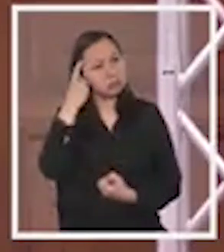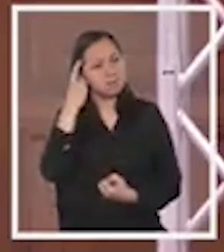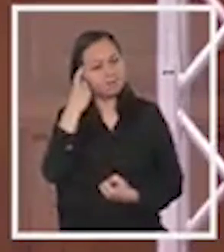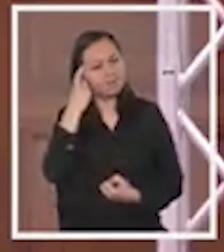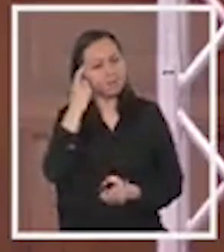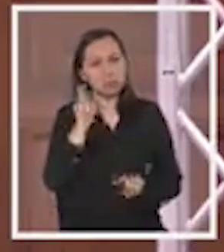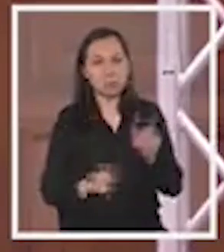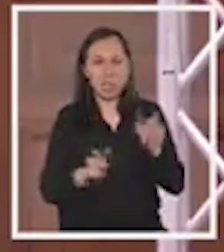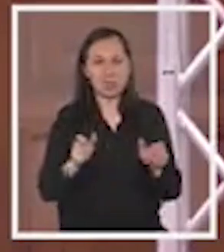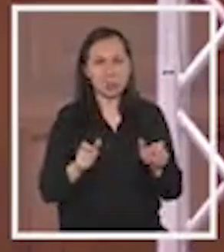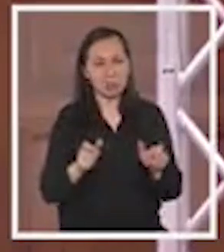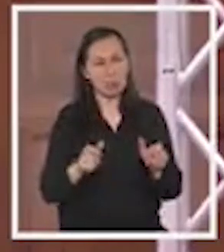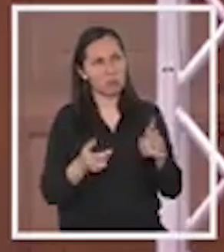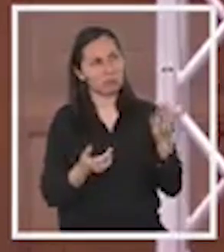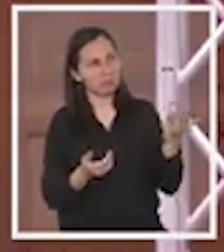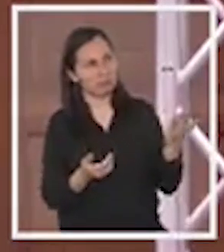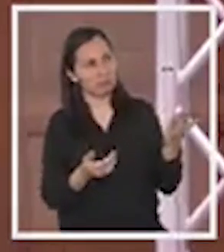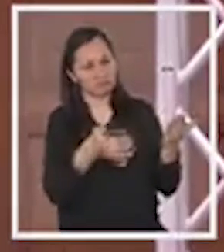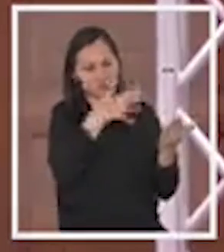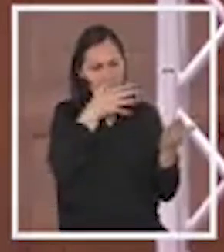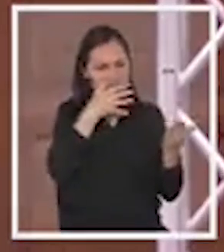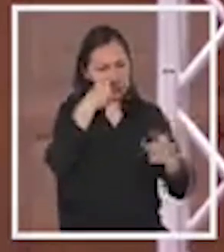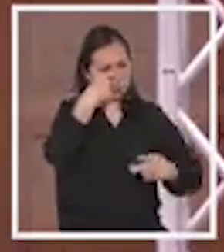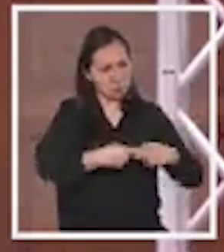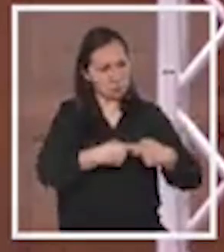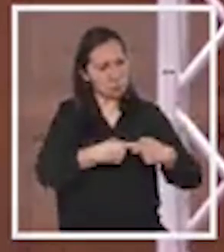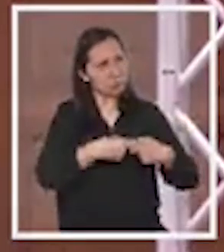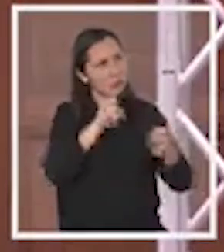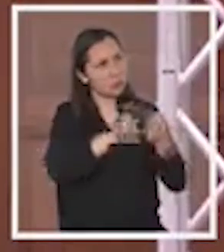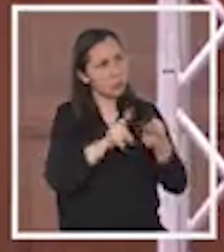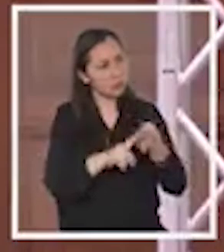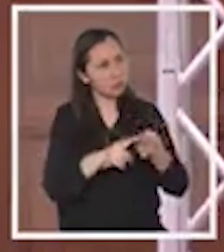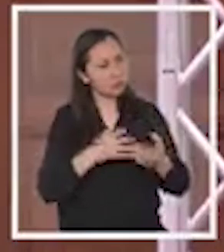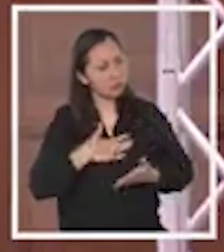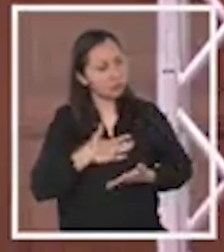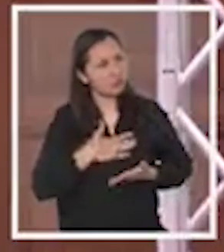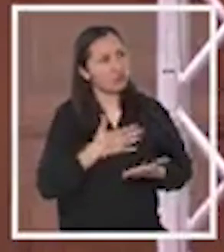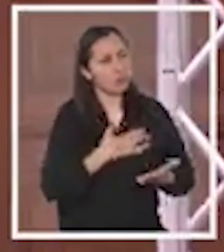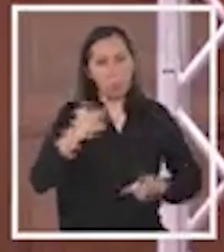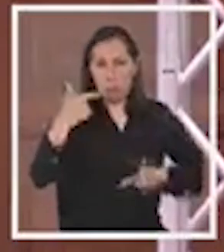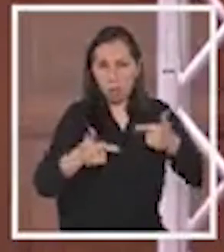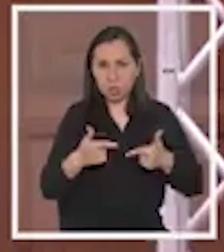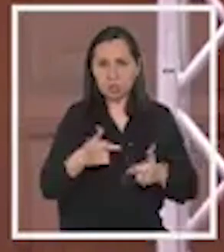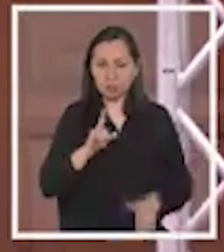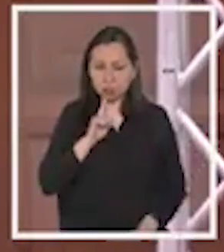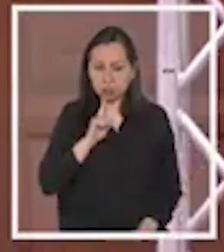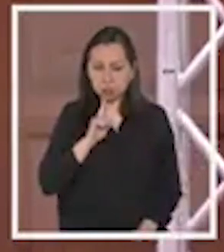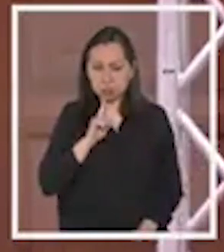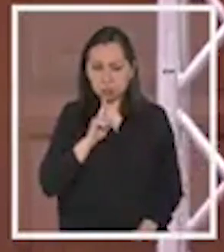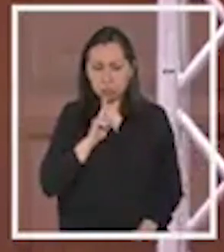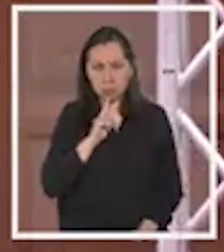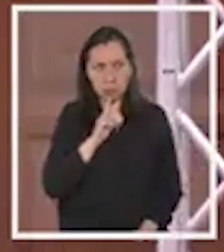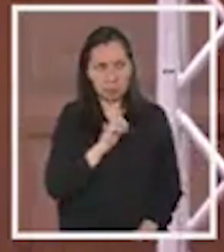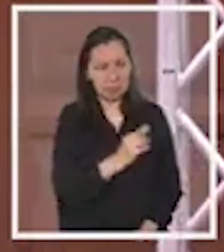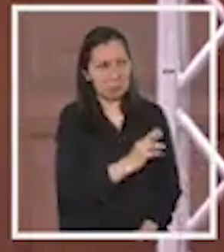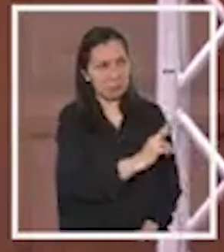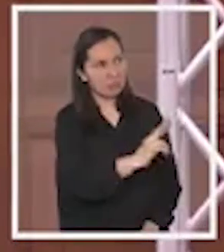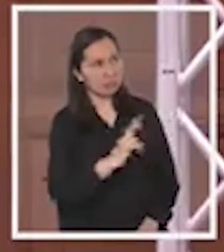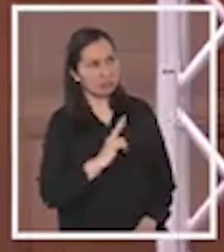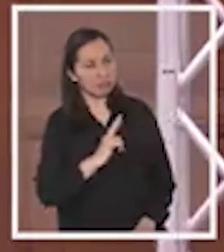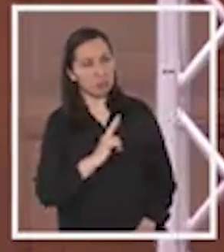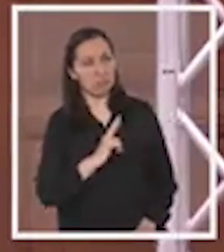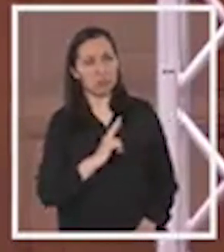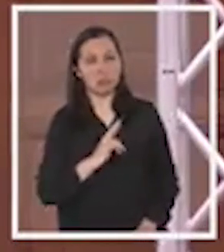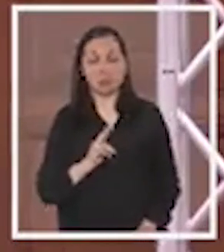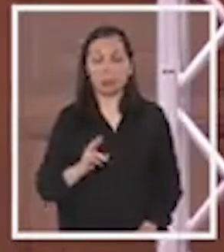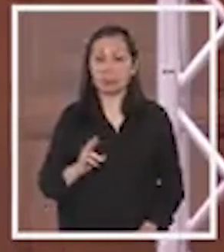que gente así que en el fondo nos negaba la participación y la vocación política que teníamos para solamente dedicarse